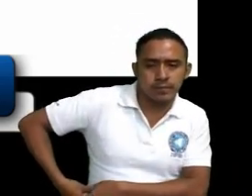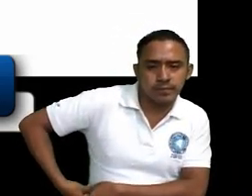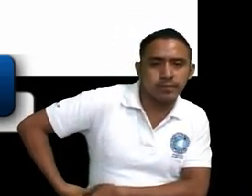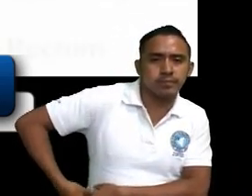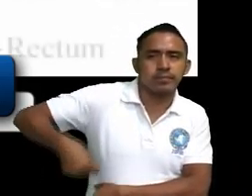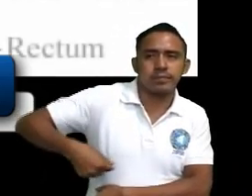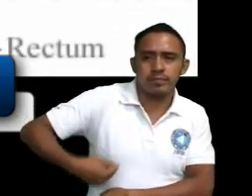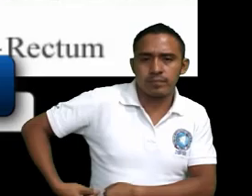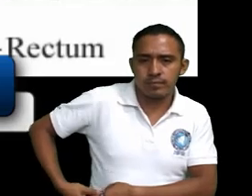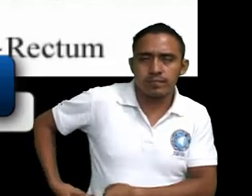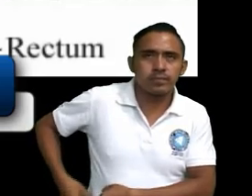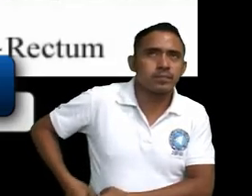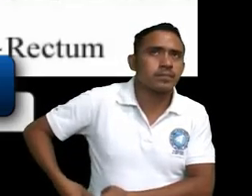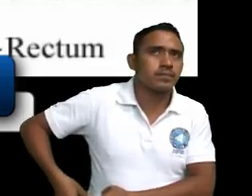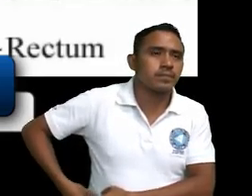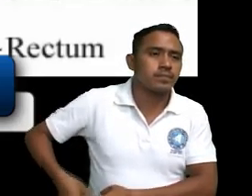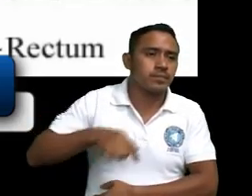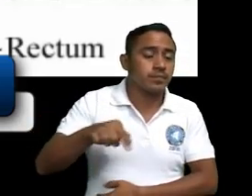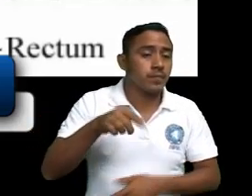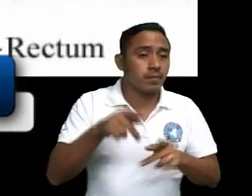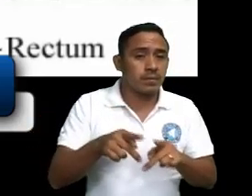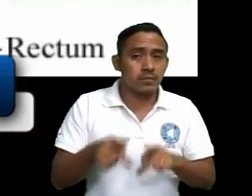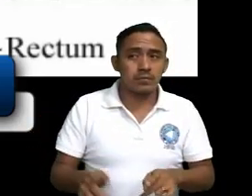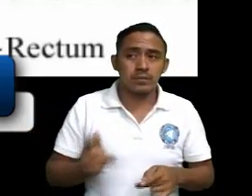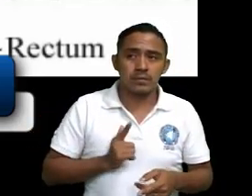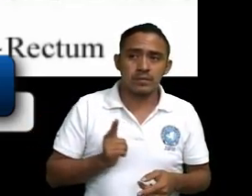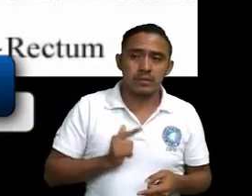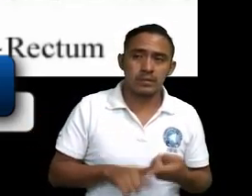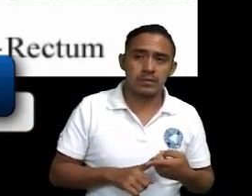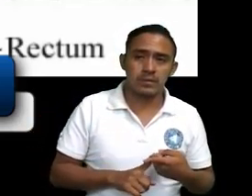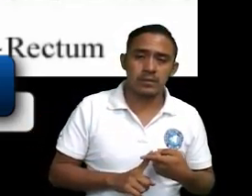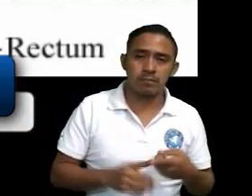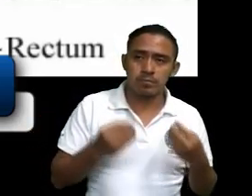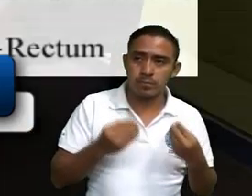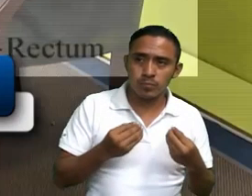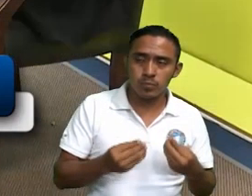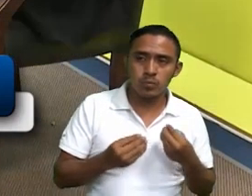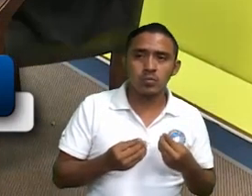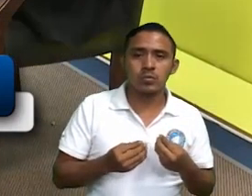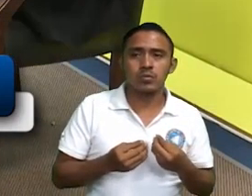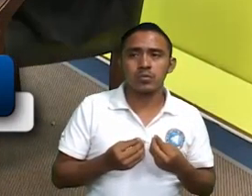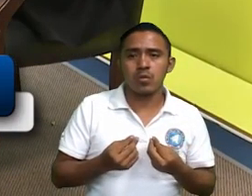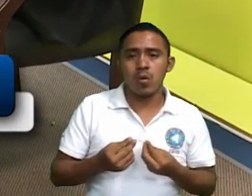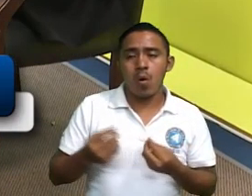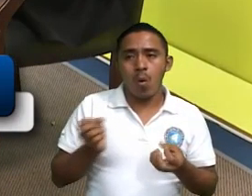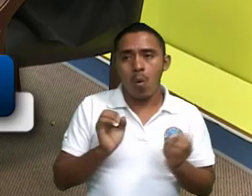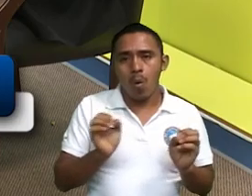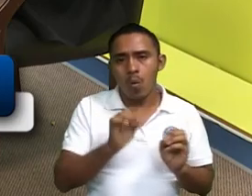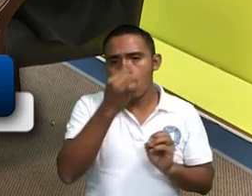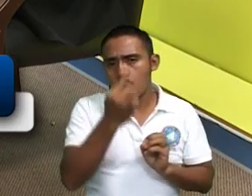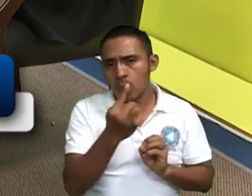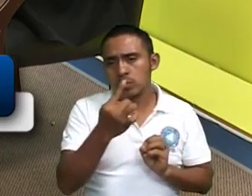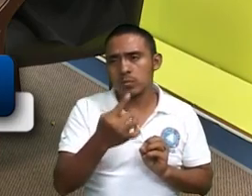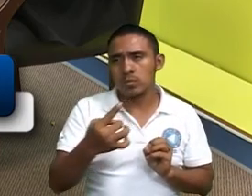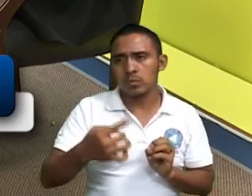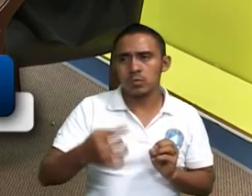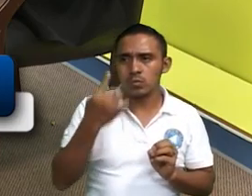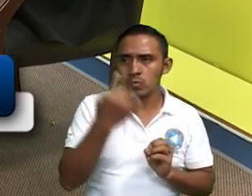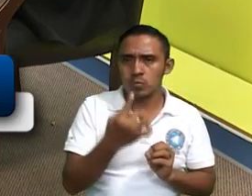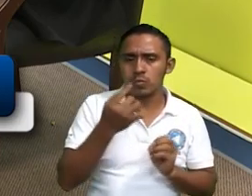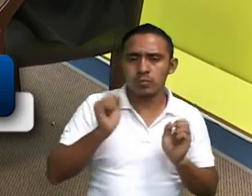¿ustedes la realizan, doctor, cuando un paciente tiene, por ejemplo, varios cálculos biliares, o necesariamente, aunque